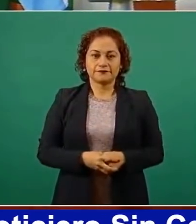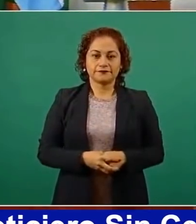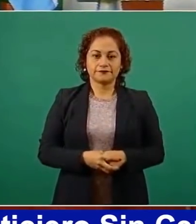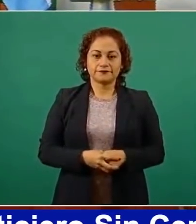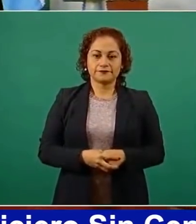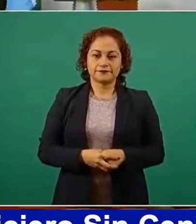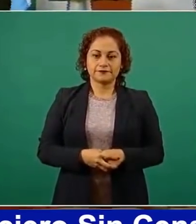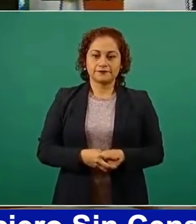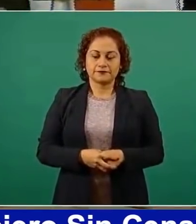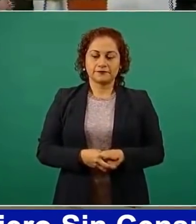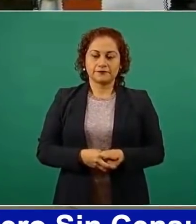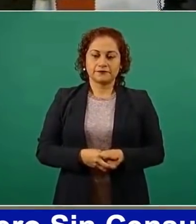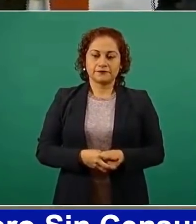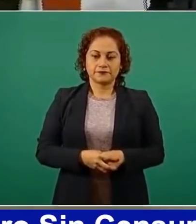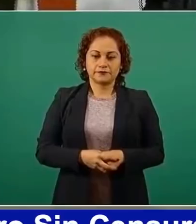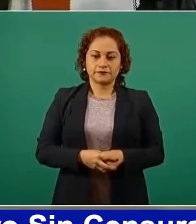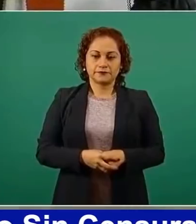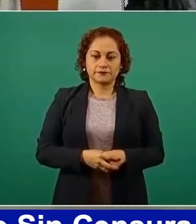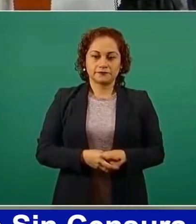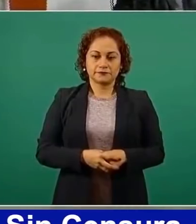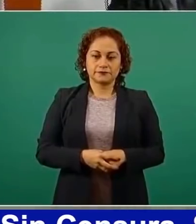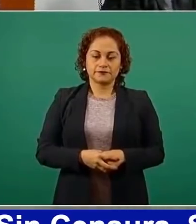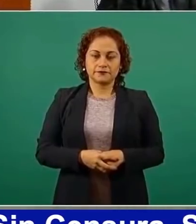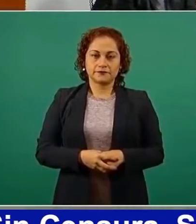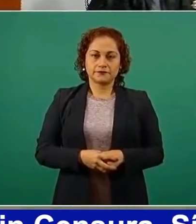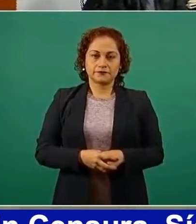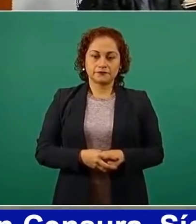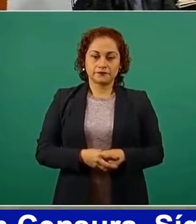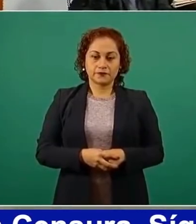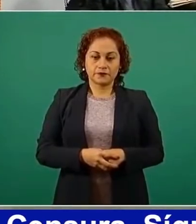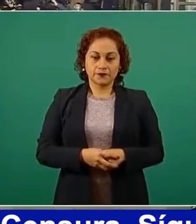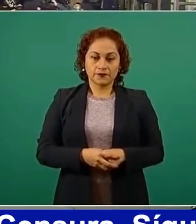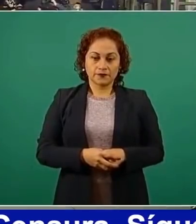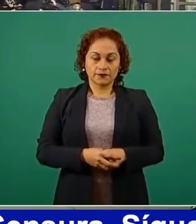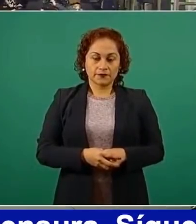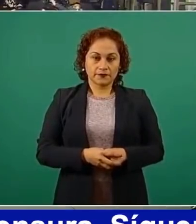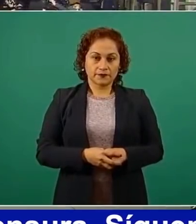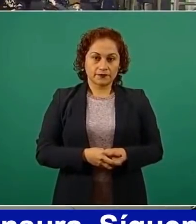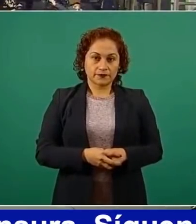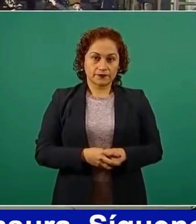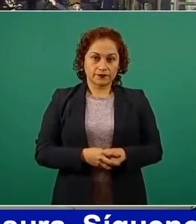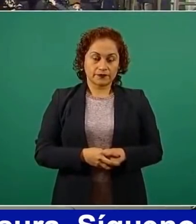Pues ahora sí, vamos